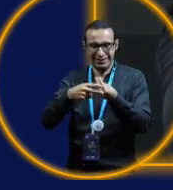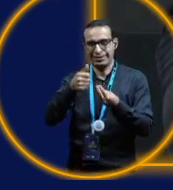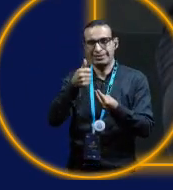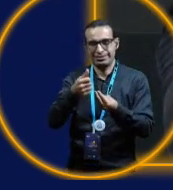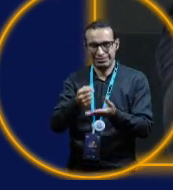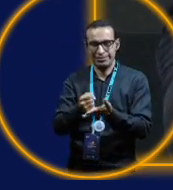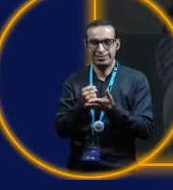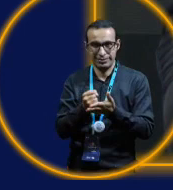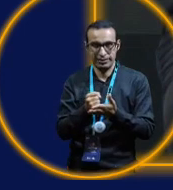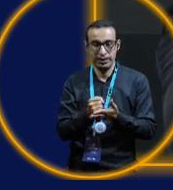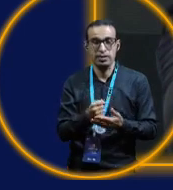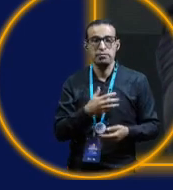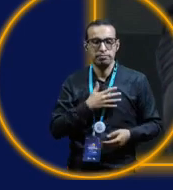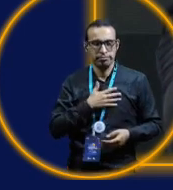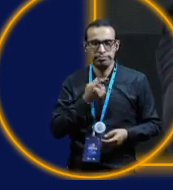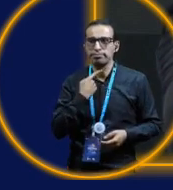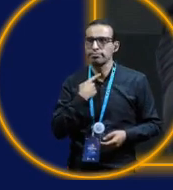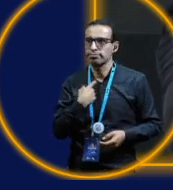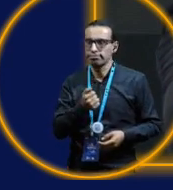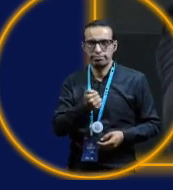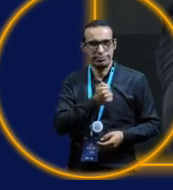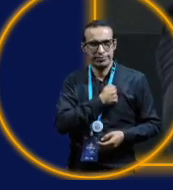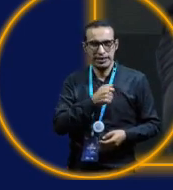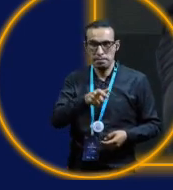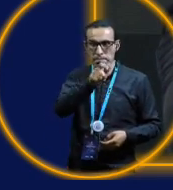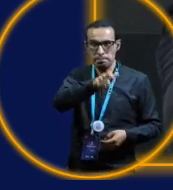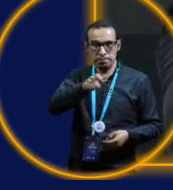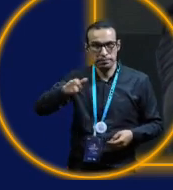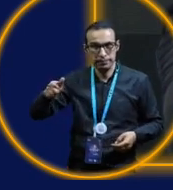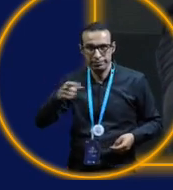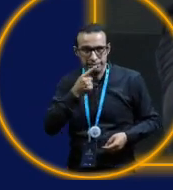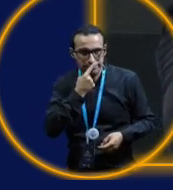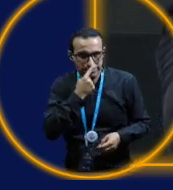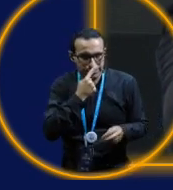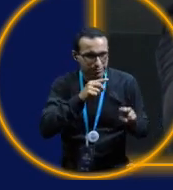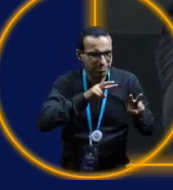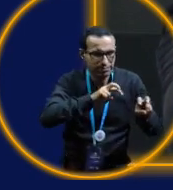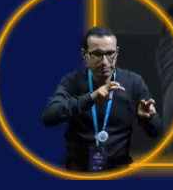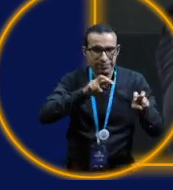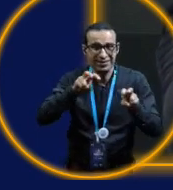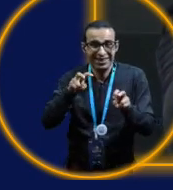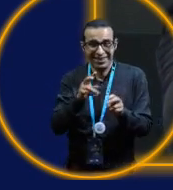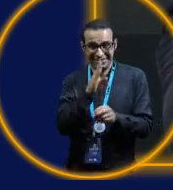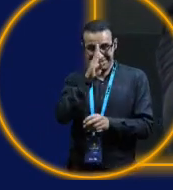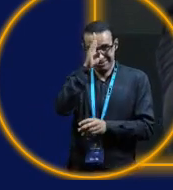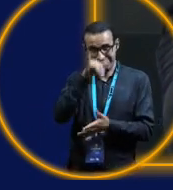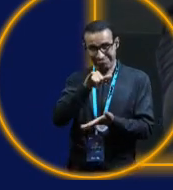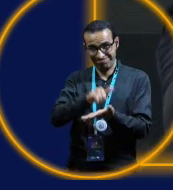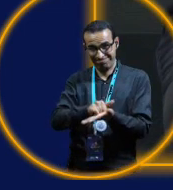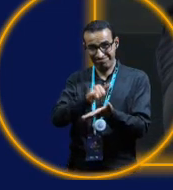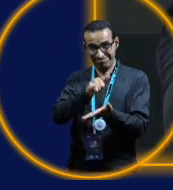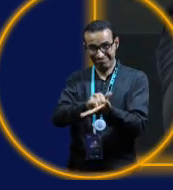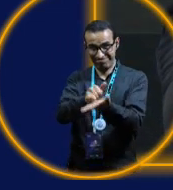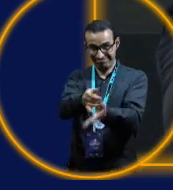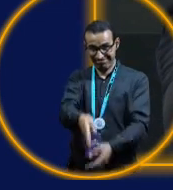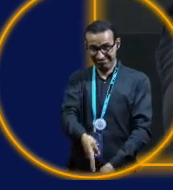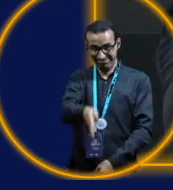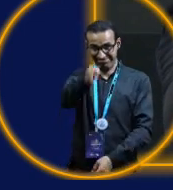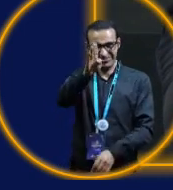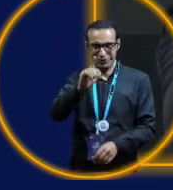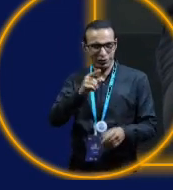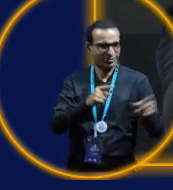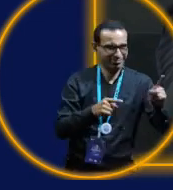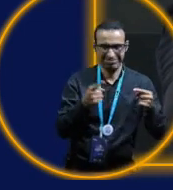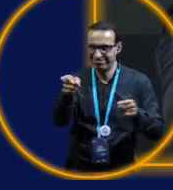encantan los hks y me encanta la gente que se mete al sistema para utilizar el sistema para romperlo para mí es lo más interesante que